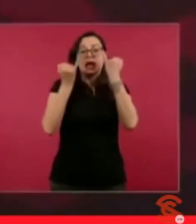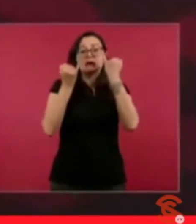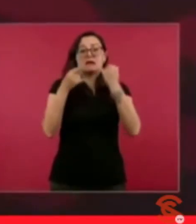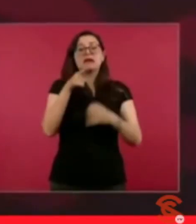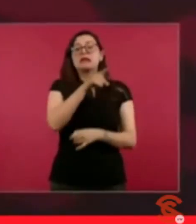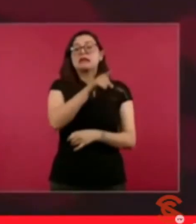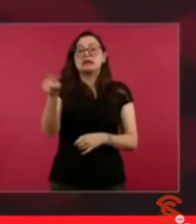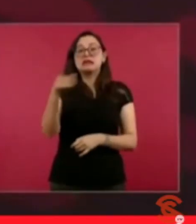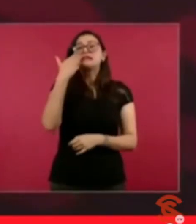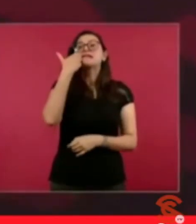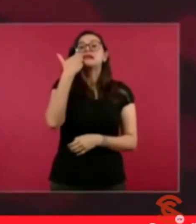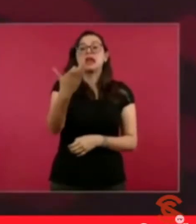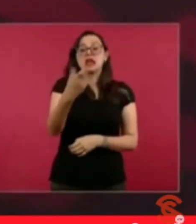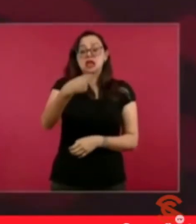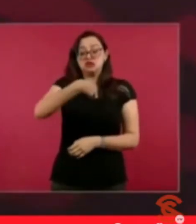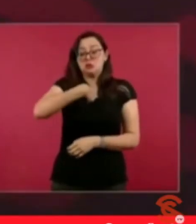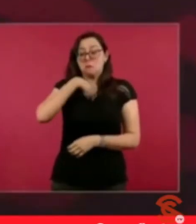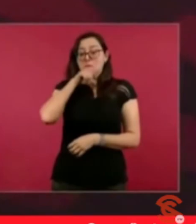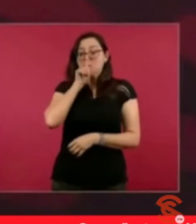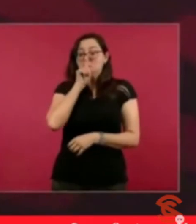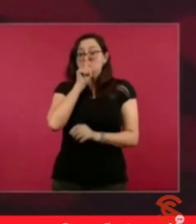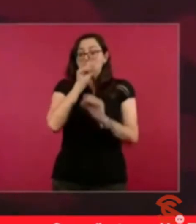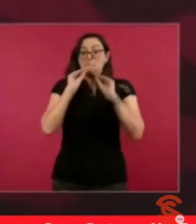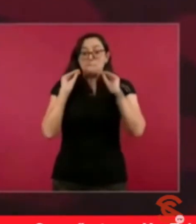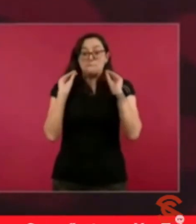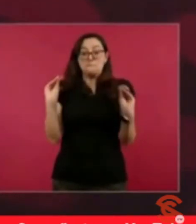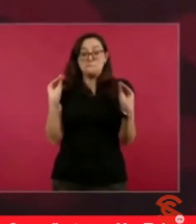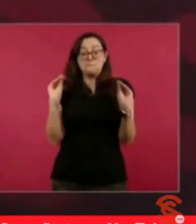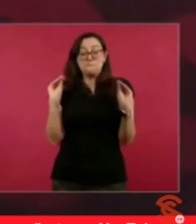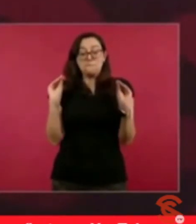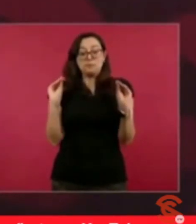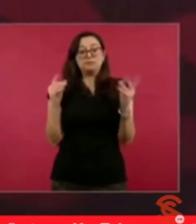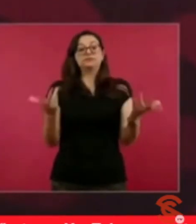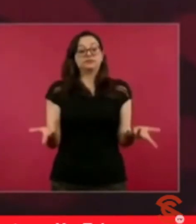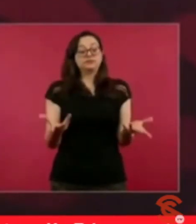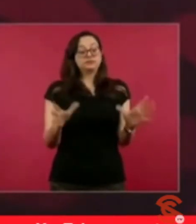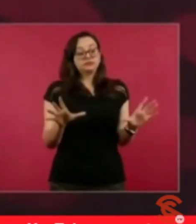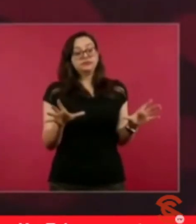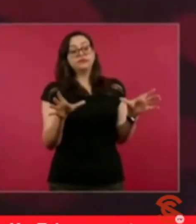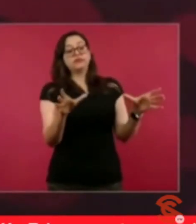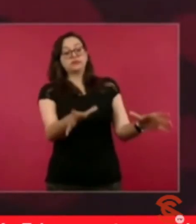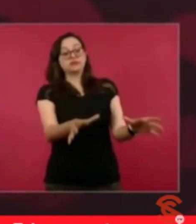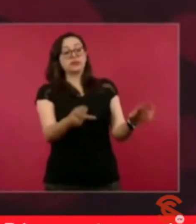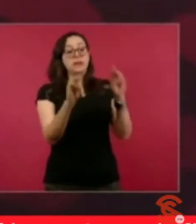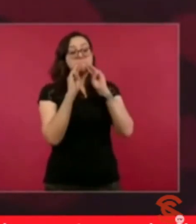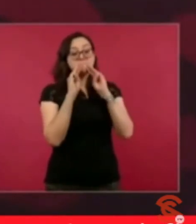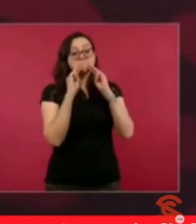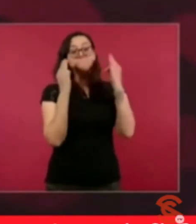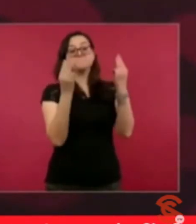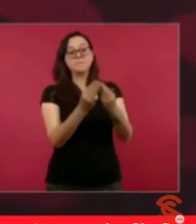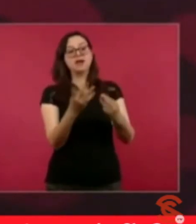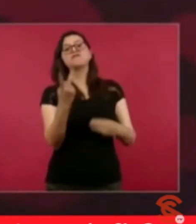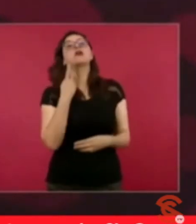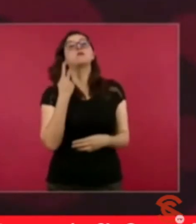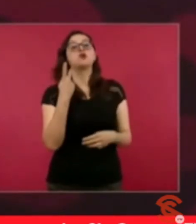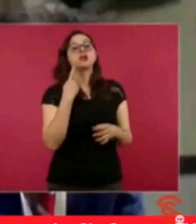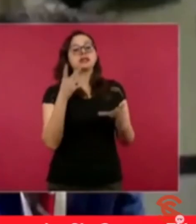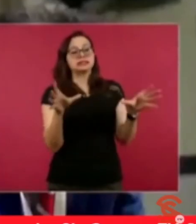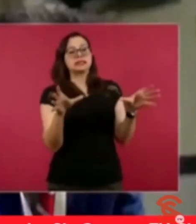que fuesen únicamente los de la mafia del poder, porque son unos mafiosos,